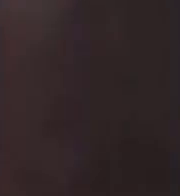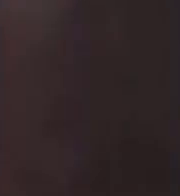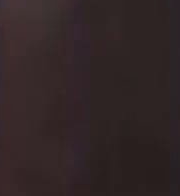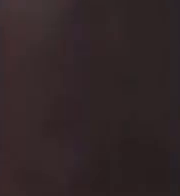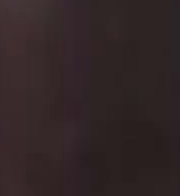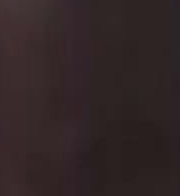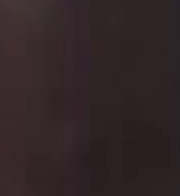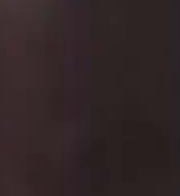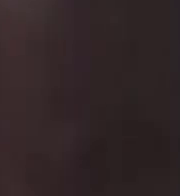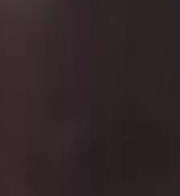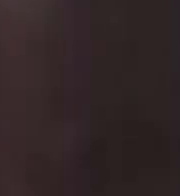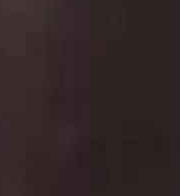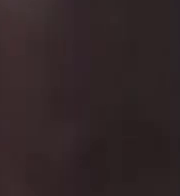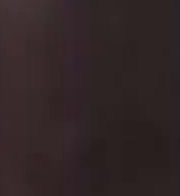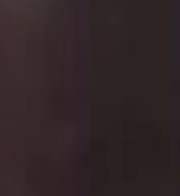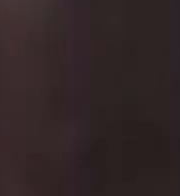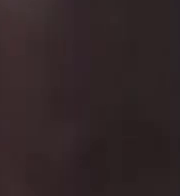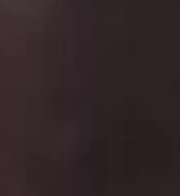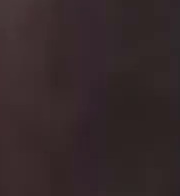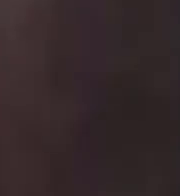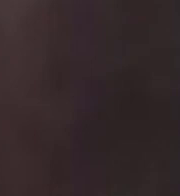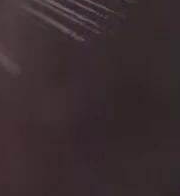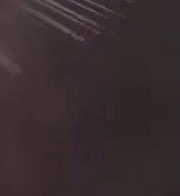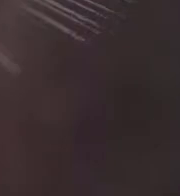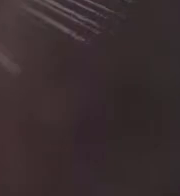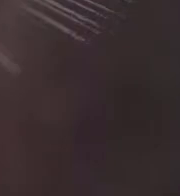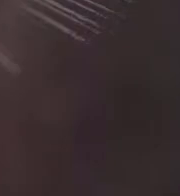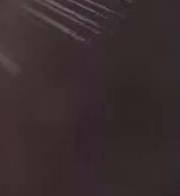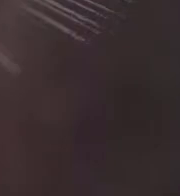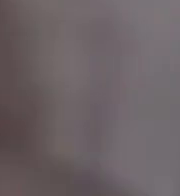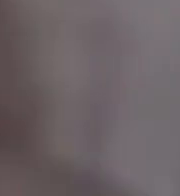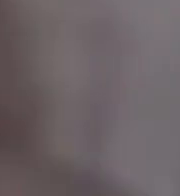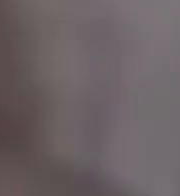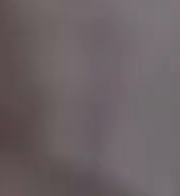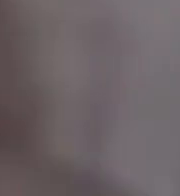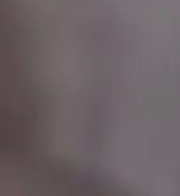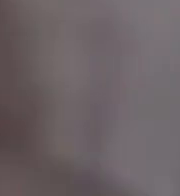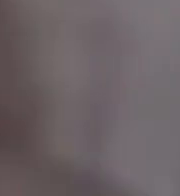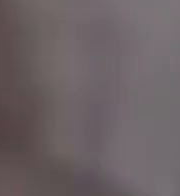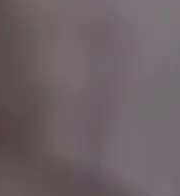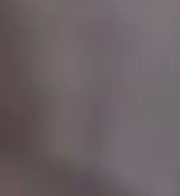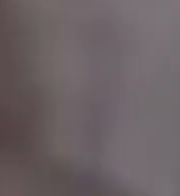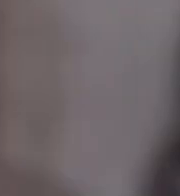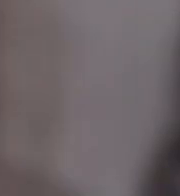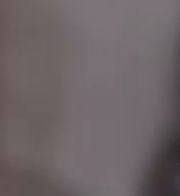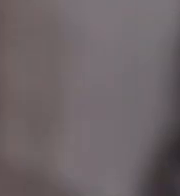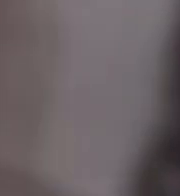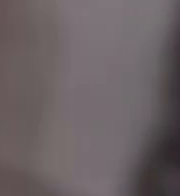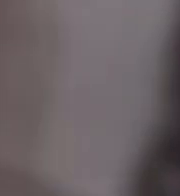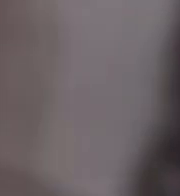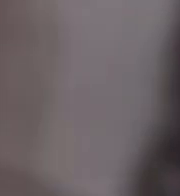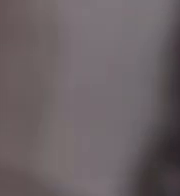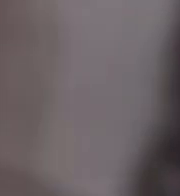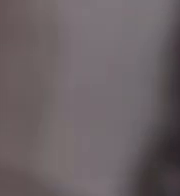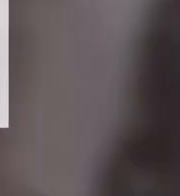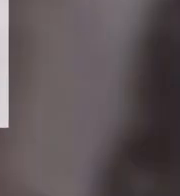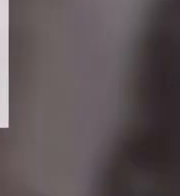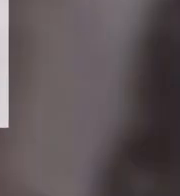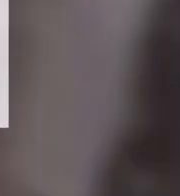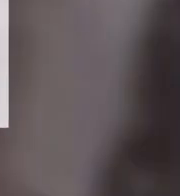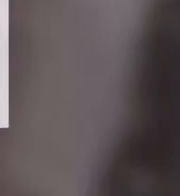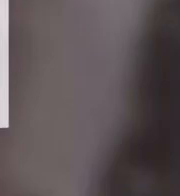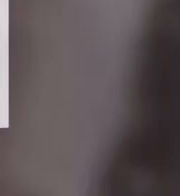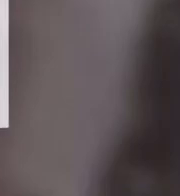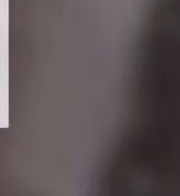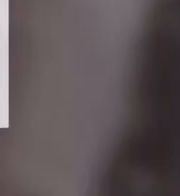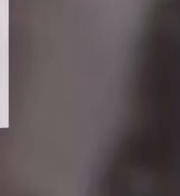La historia le reconoce invicto. En cada una de las dimensiones de su existencia, Fidel tiene la virtud de ser